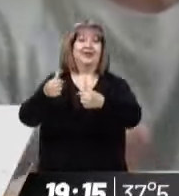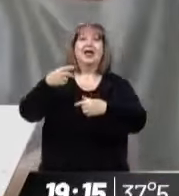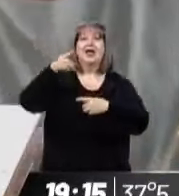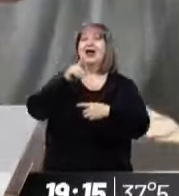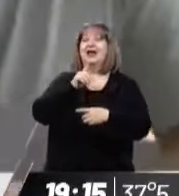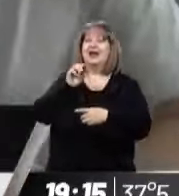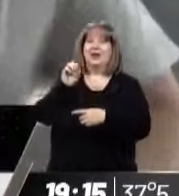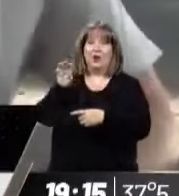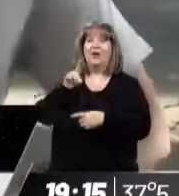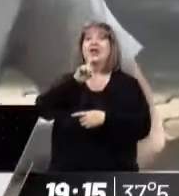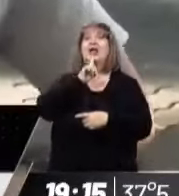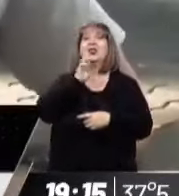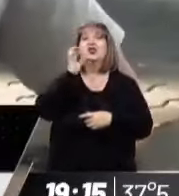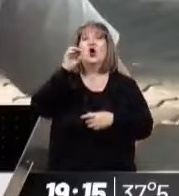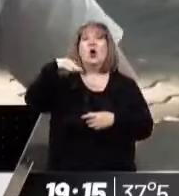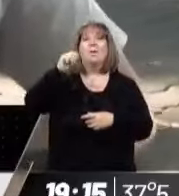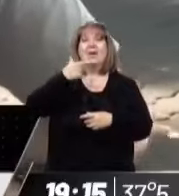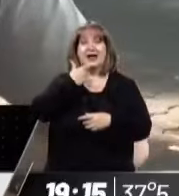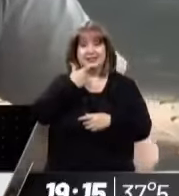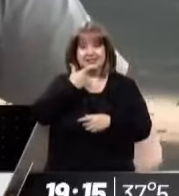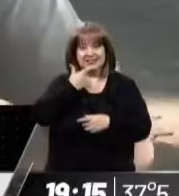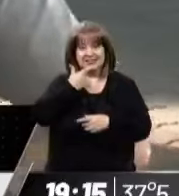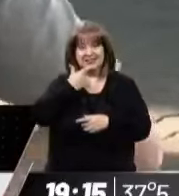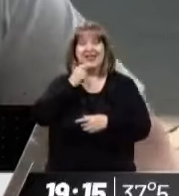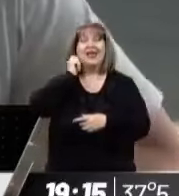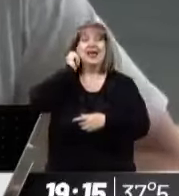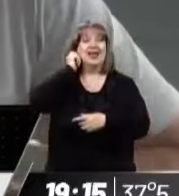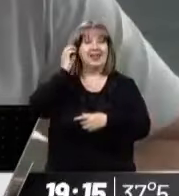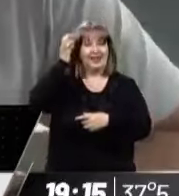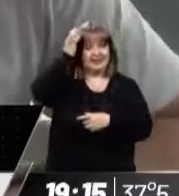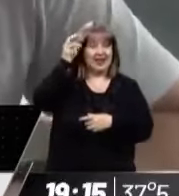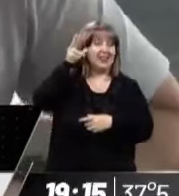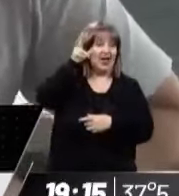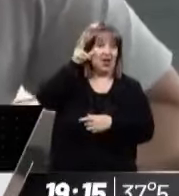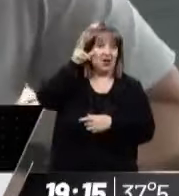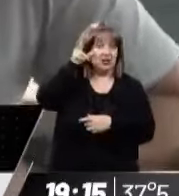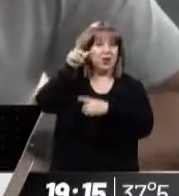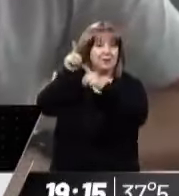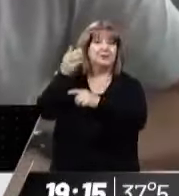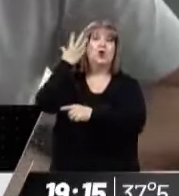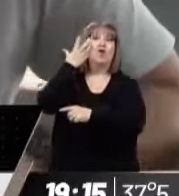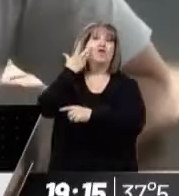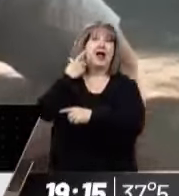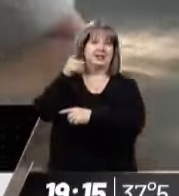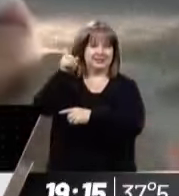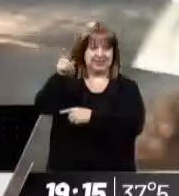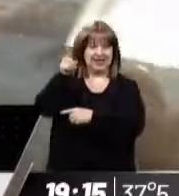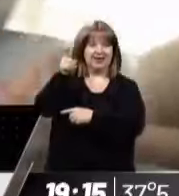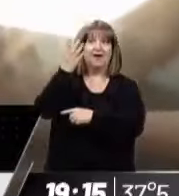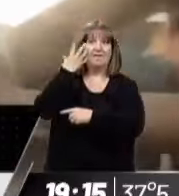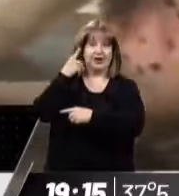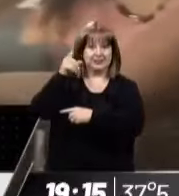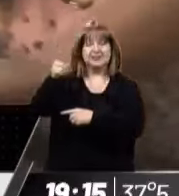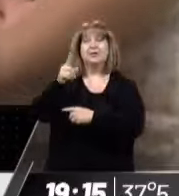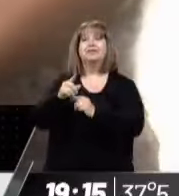Tomás, francés, 38. Mucho gusto. Estás entero, no sabes lo que habla este hombre, se van a enamorar, como se enamoró